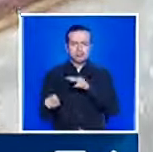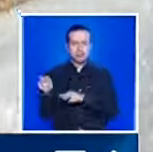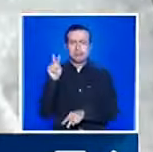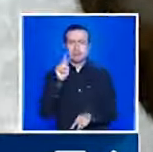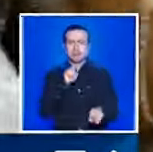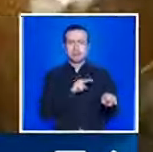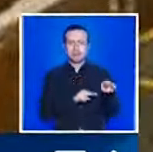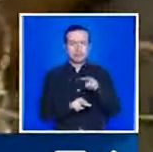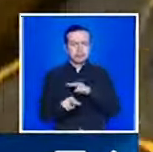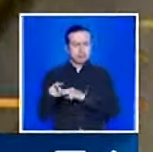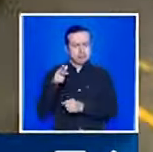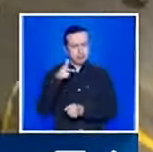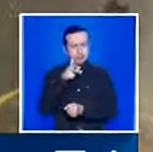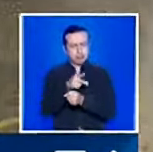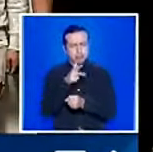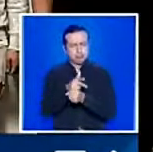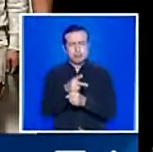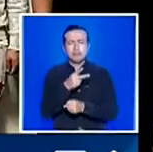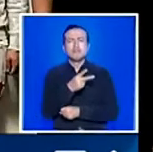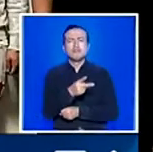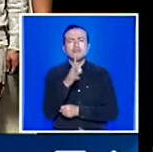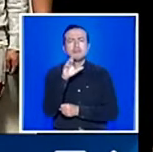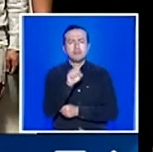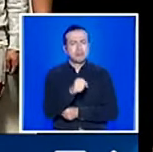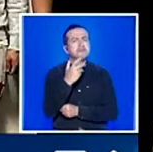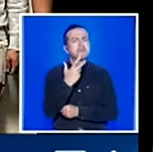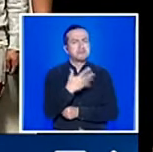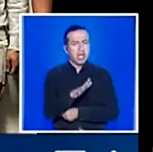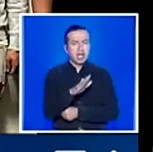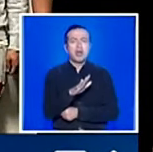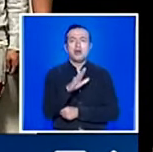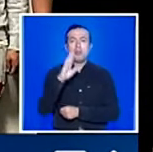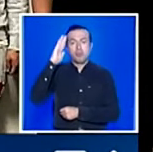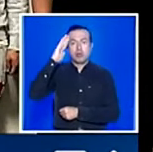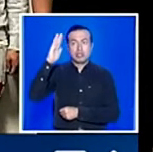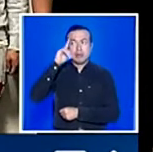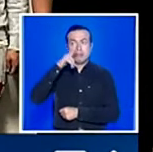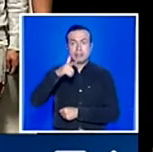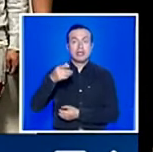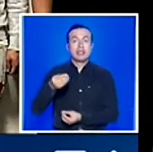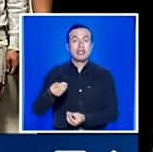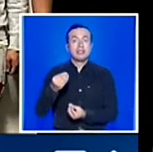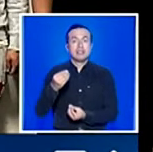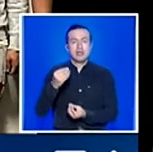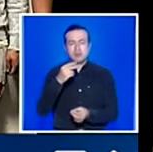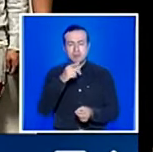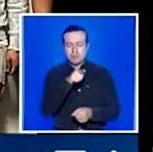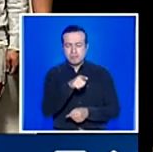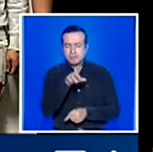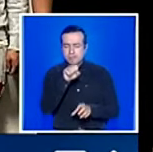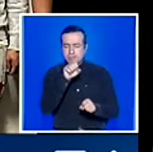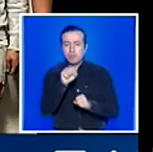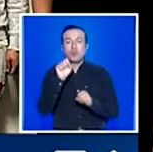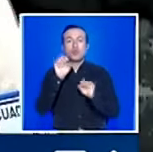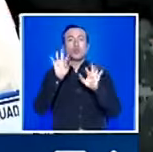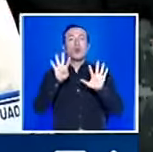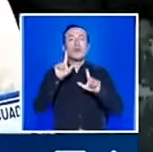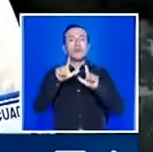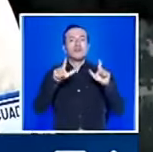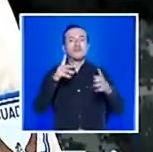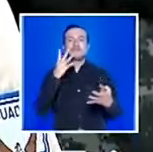de videovigilancia del aeropuerto permitieron a la policía, en coordinación con la fiscalía, identificar y detener a 9 implicados.